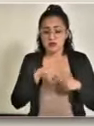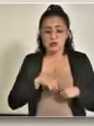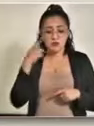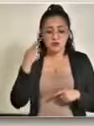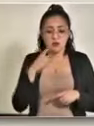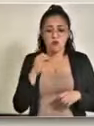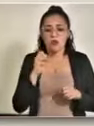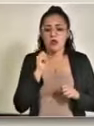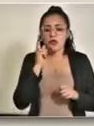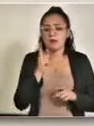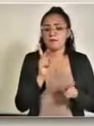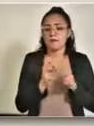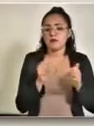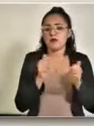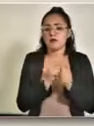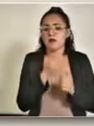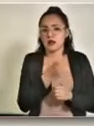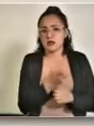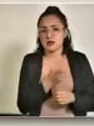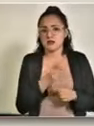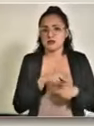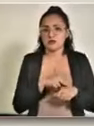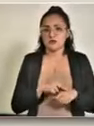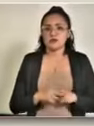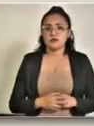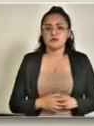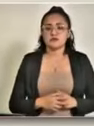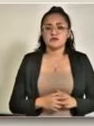tenido alguna plática con él. Muchas gracias.